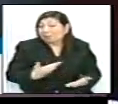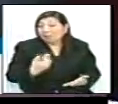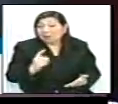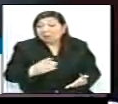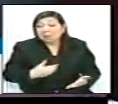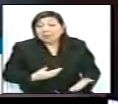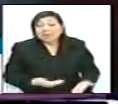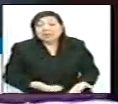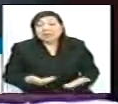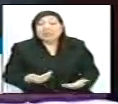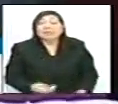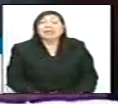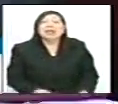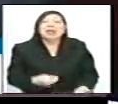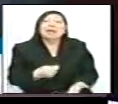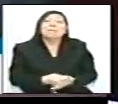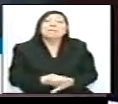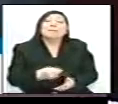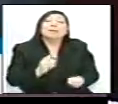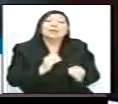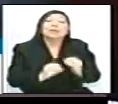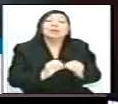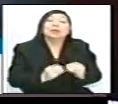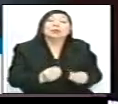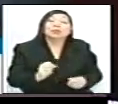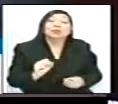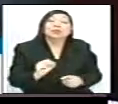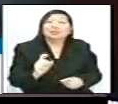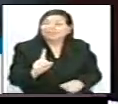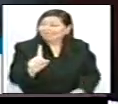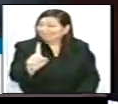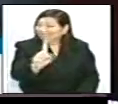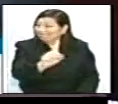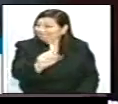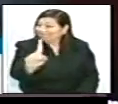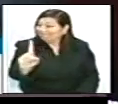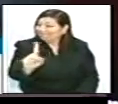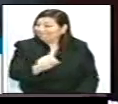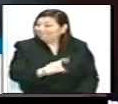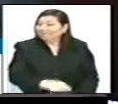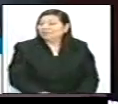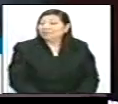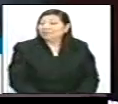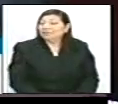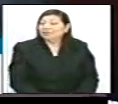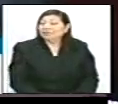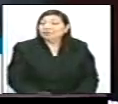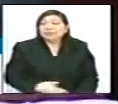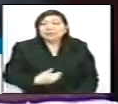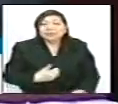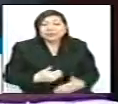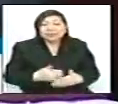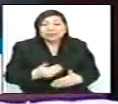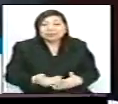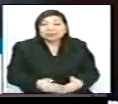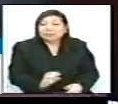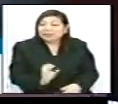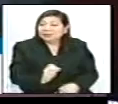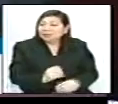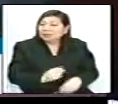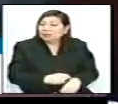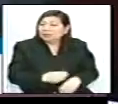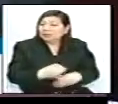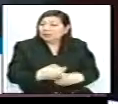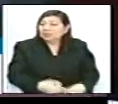poder llevar a cabo el pago de su reparación civil? De ninguna manera, señora presidenta, se puede adelantar ningún